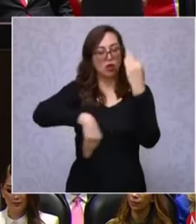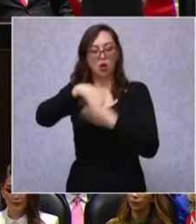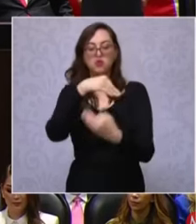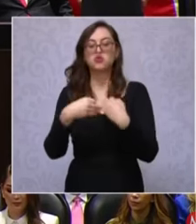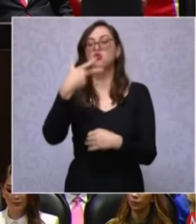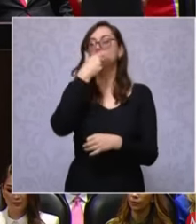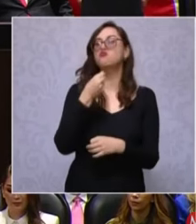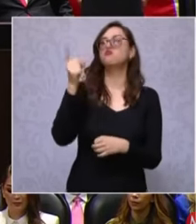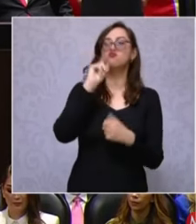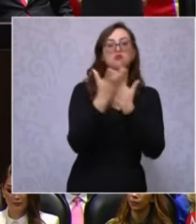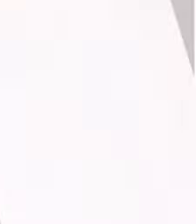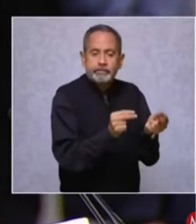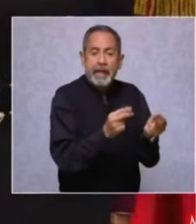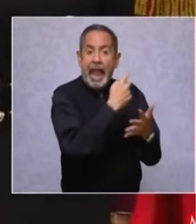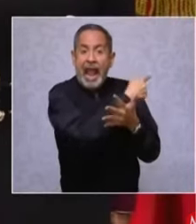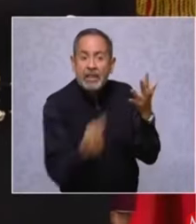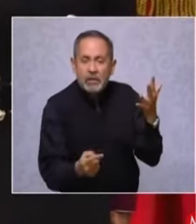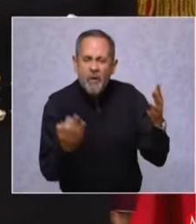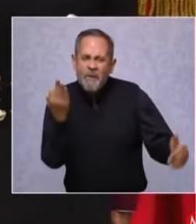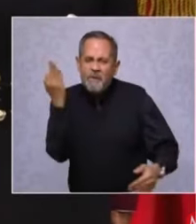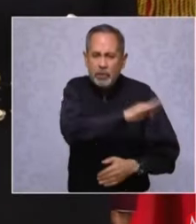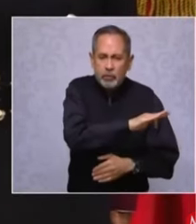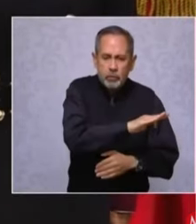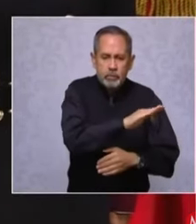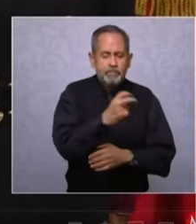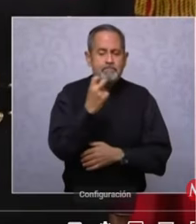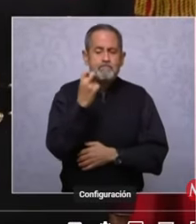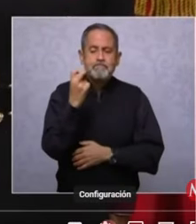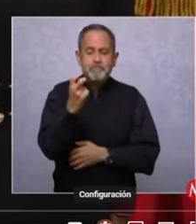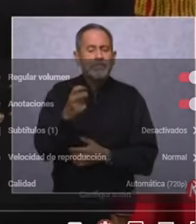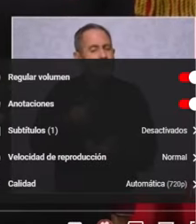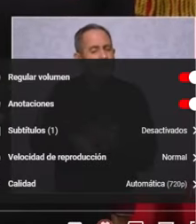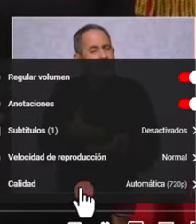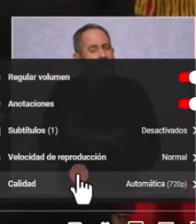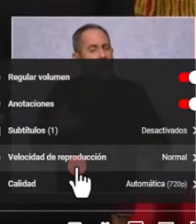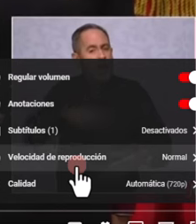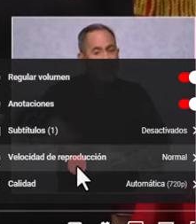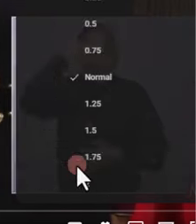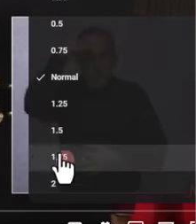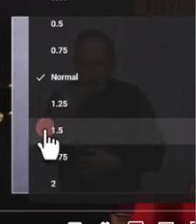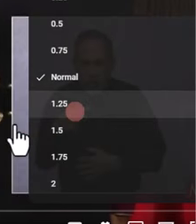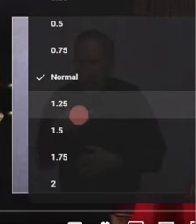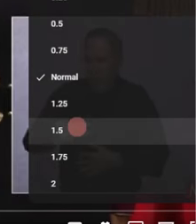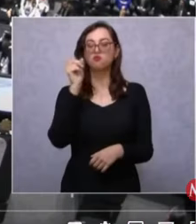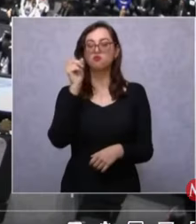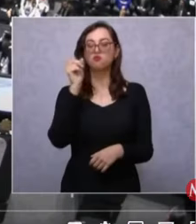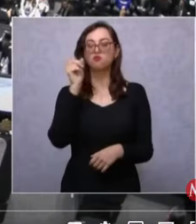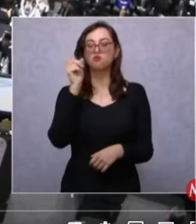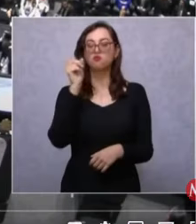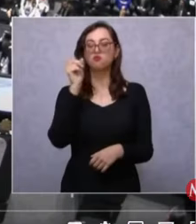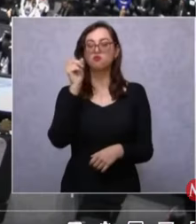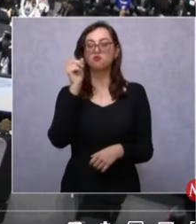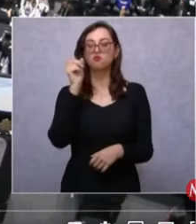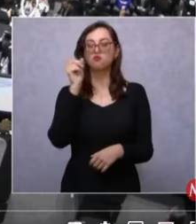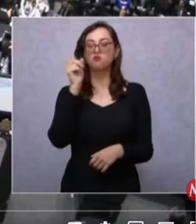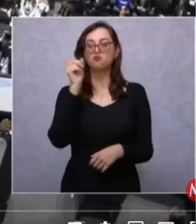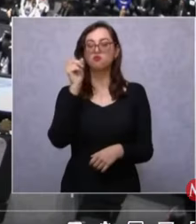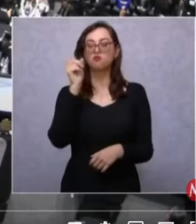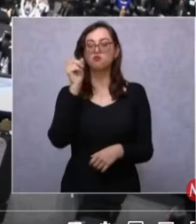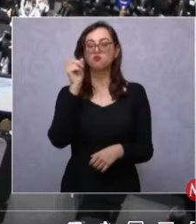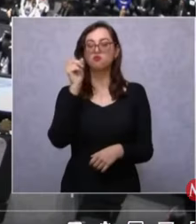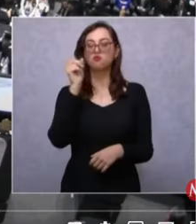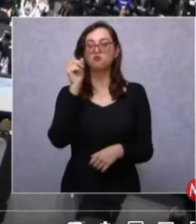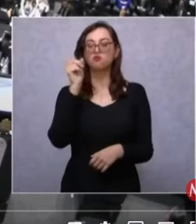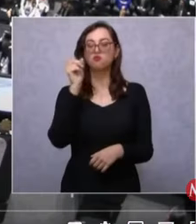a todas y a todos les ha ido mejor. Por ello, para bien de México, de todas y todos. Ay, qué empalagoso